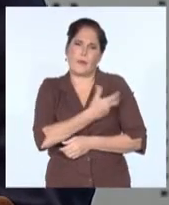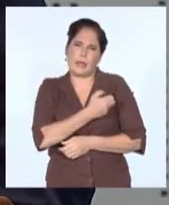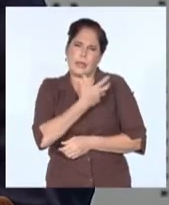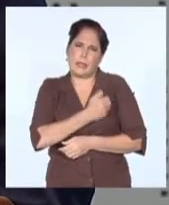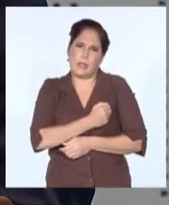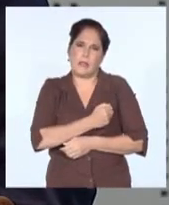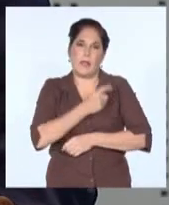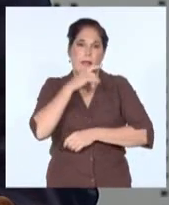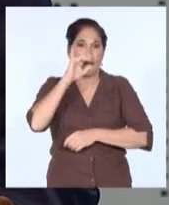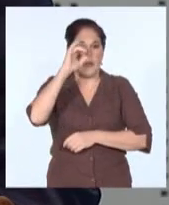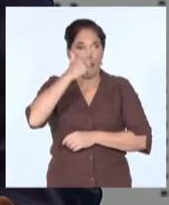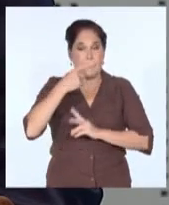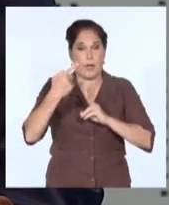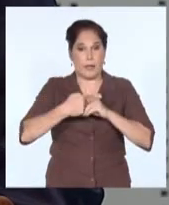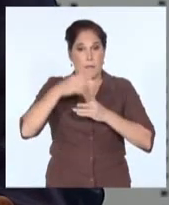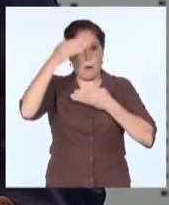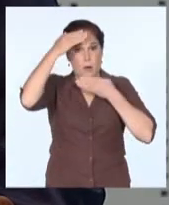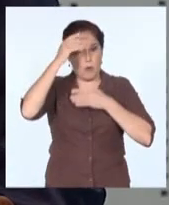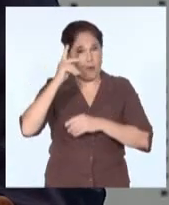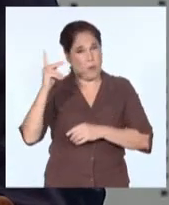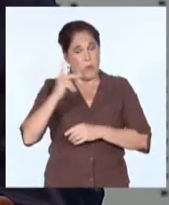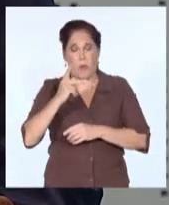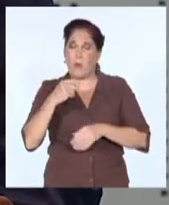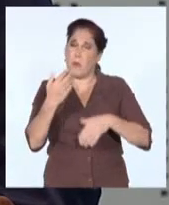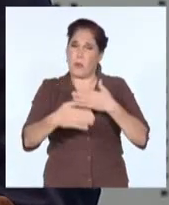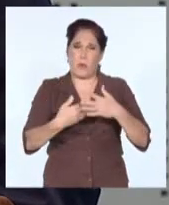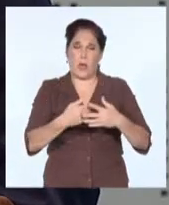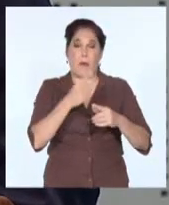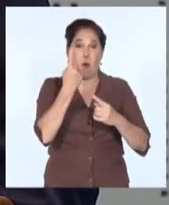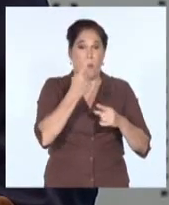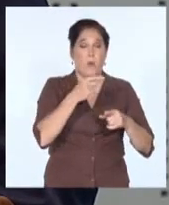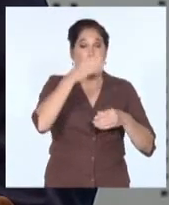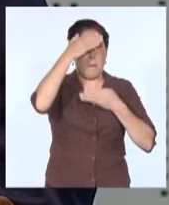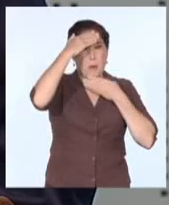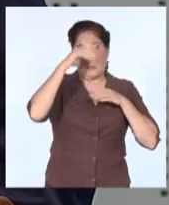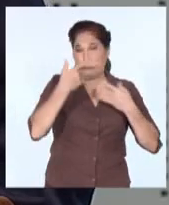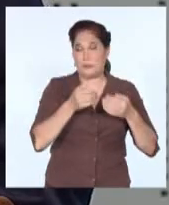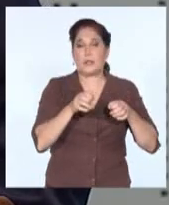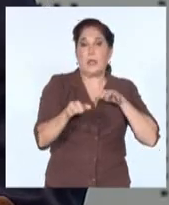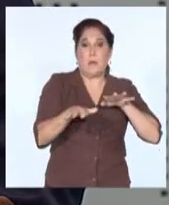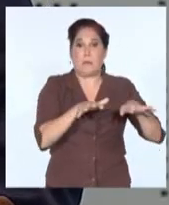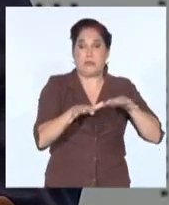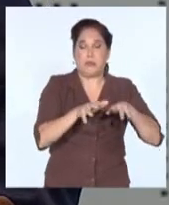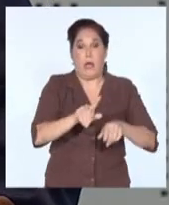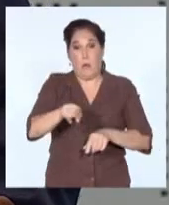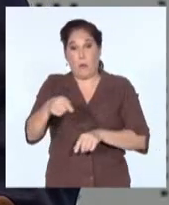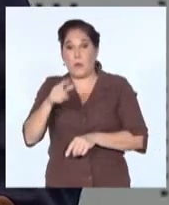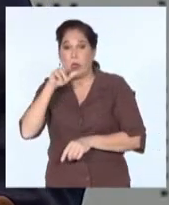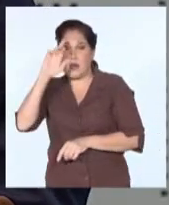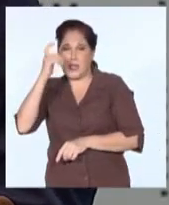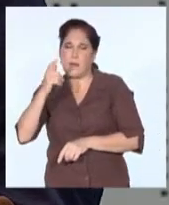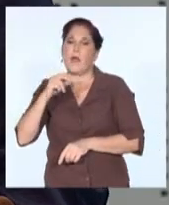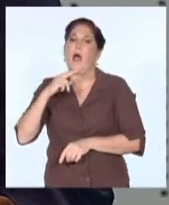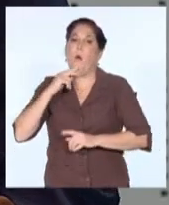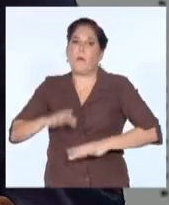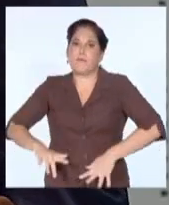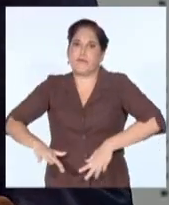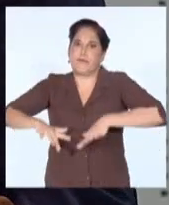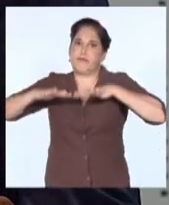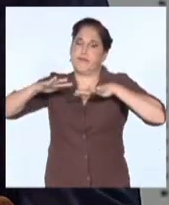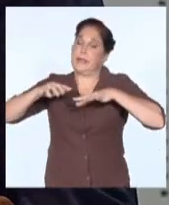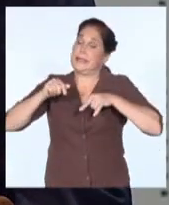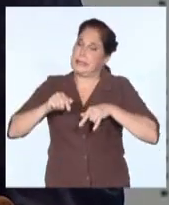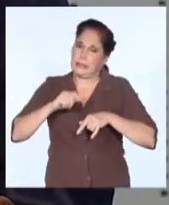Marruecos por los desastres naturales que están experimentando, y nosotros estamos con ellos en esta hora